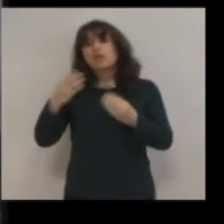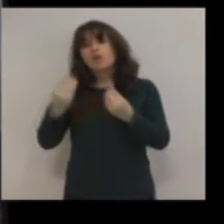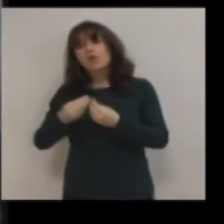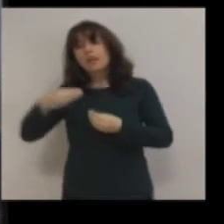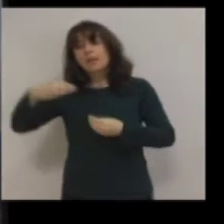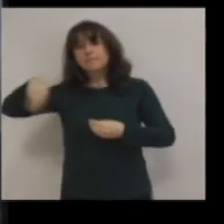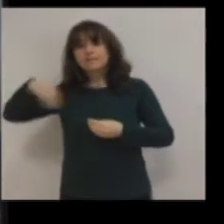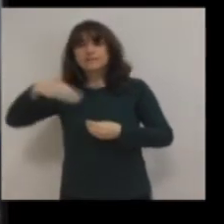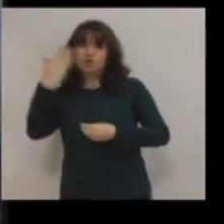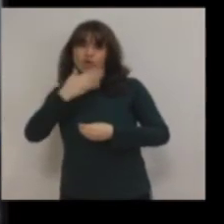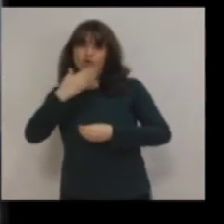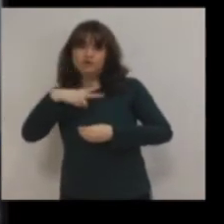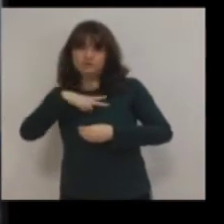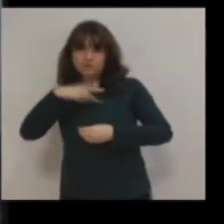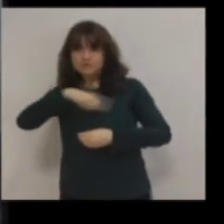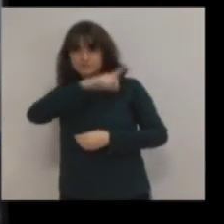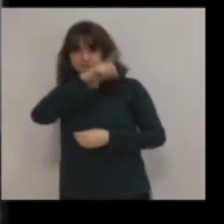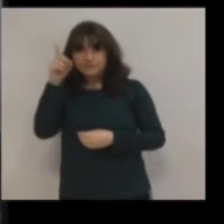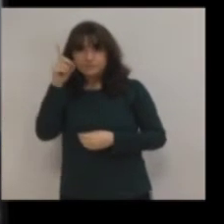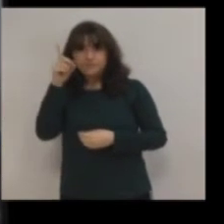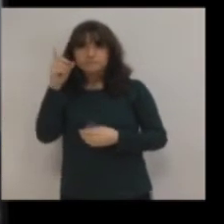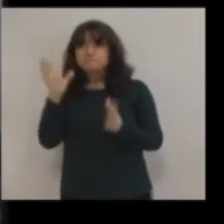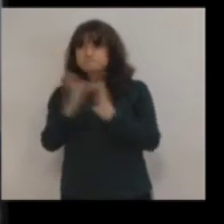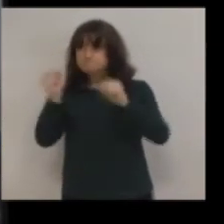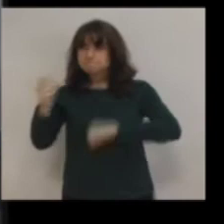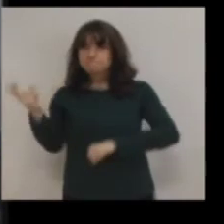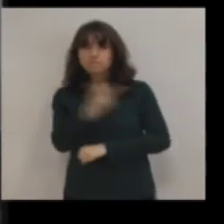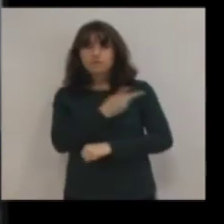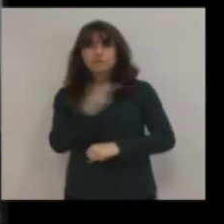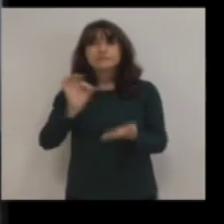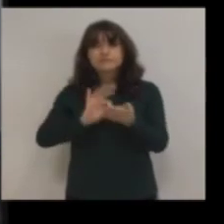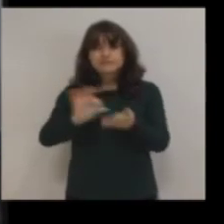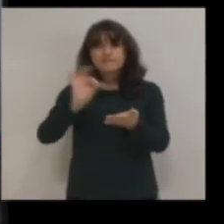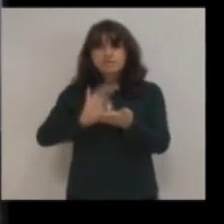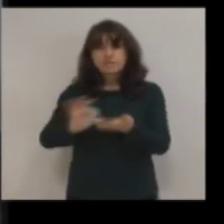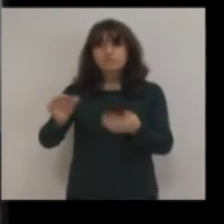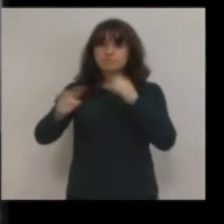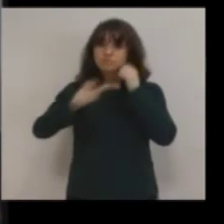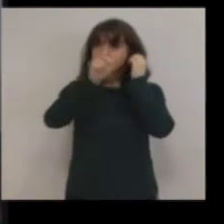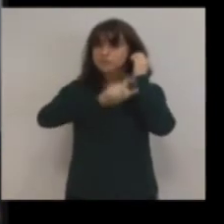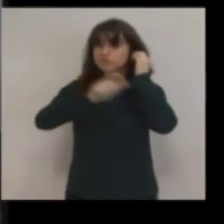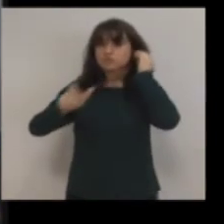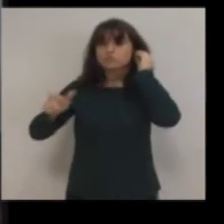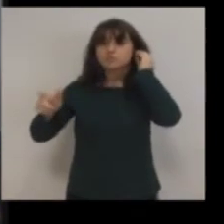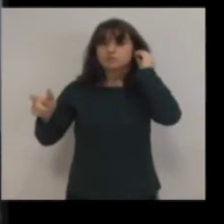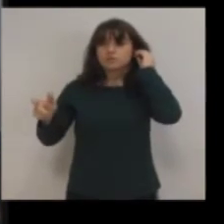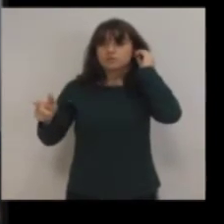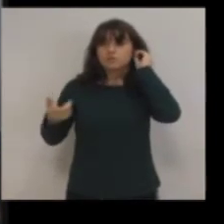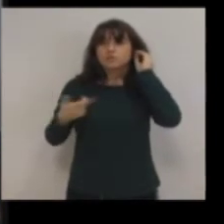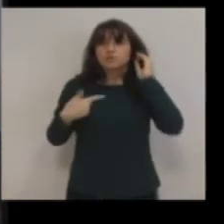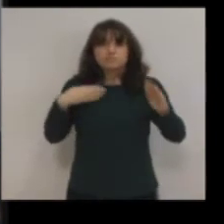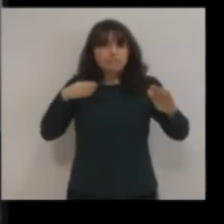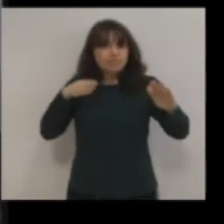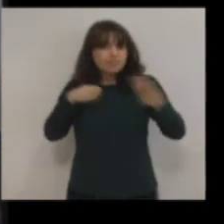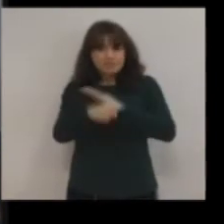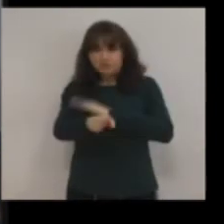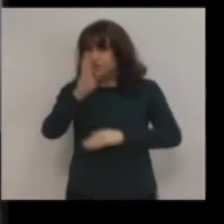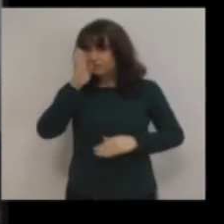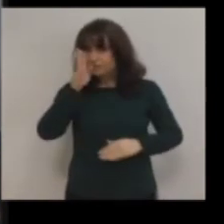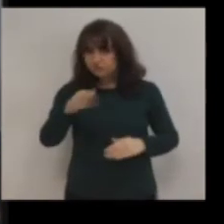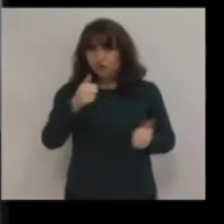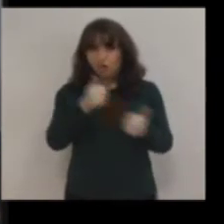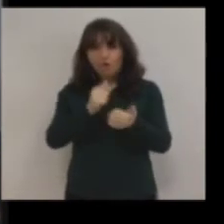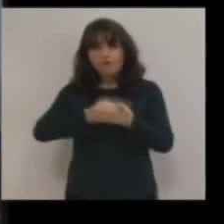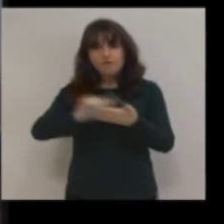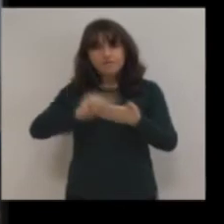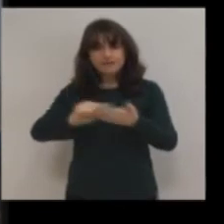los colegios de abogados de Madrid. Y ese fue un servicio que el ciudadano tenía con acceso directo en las oficinas